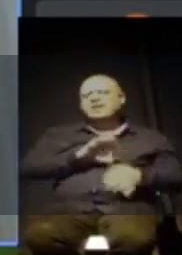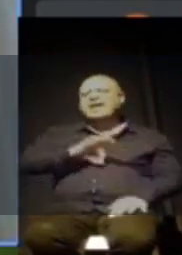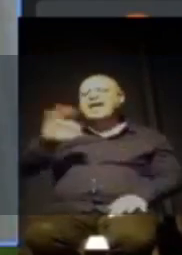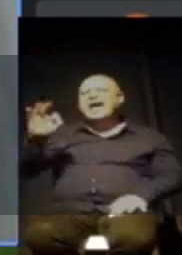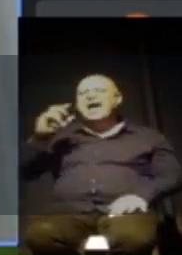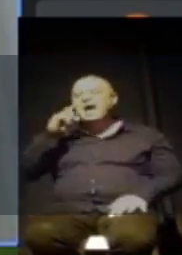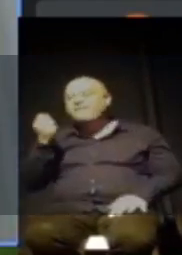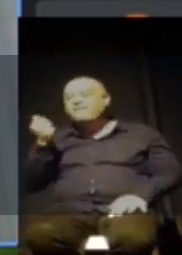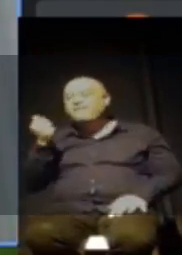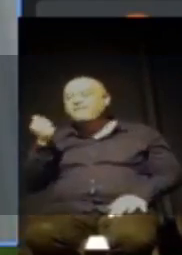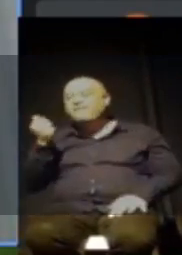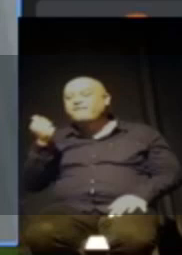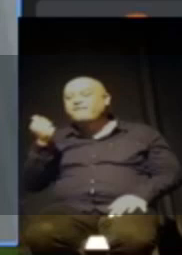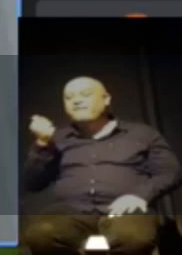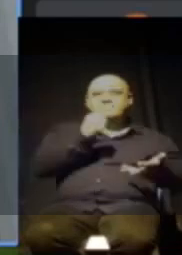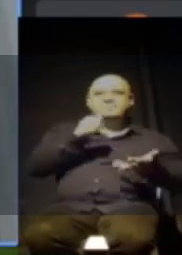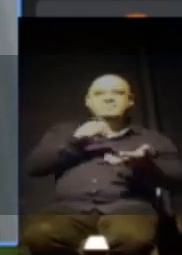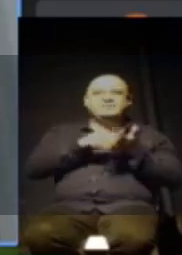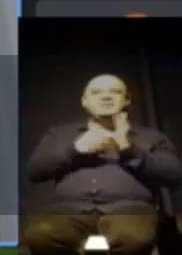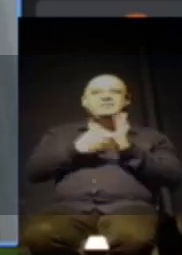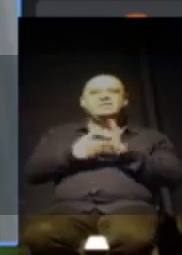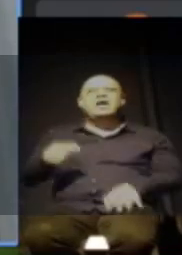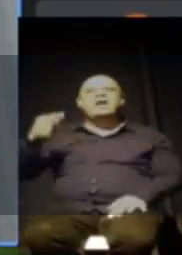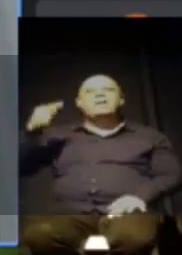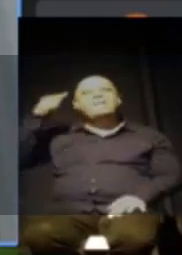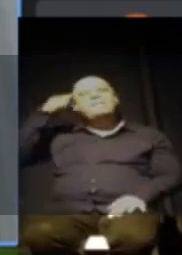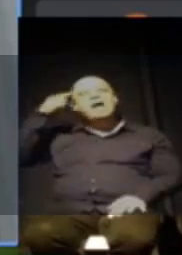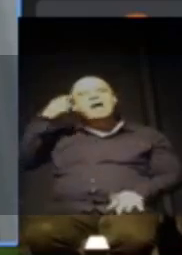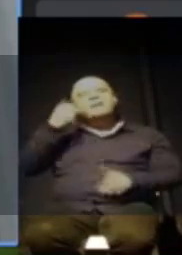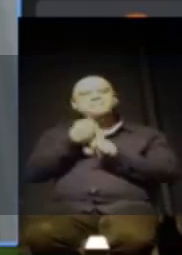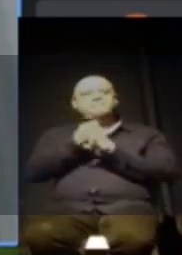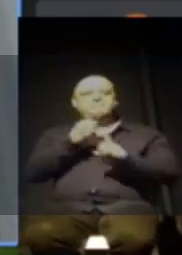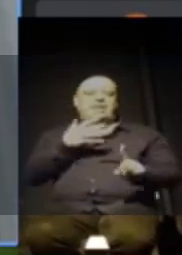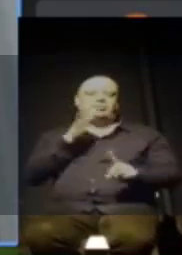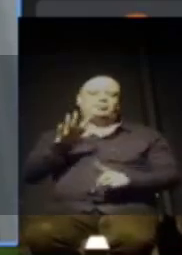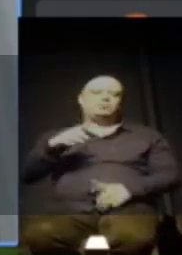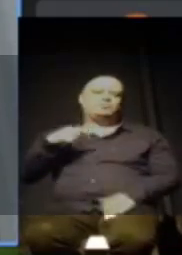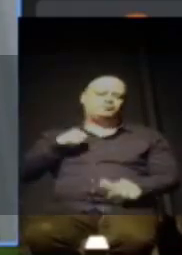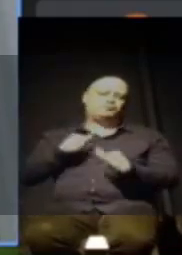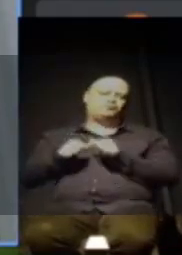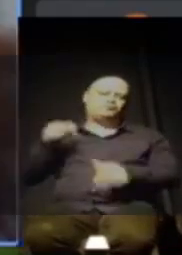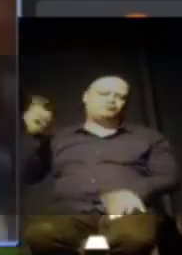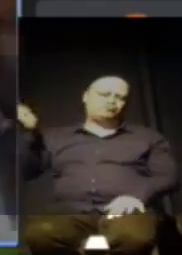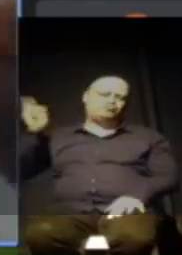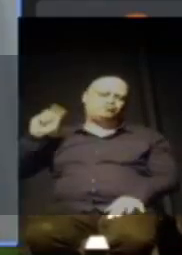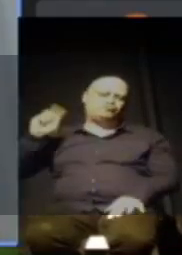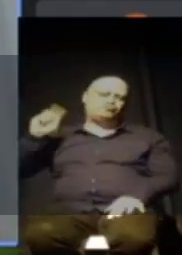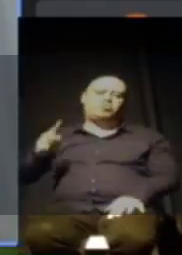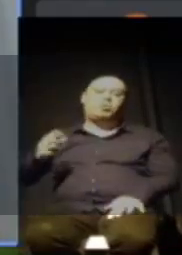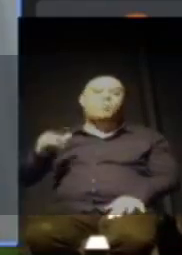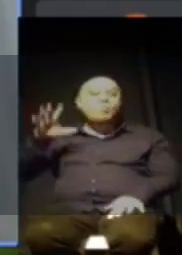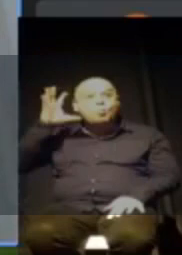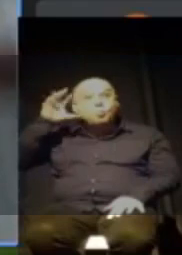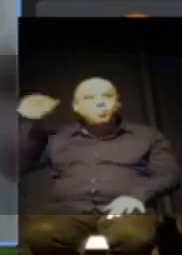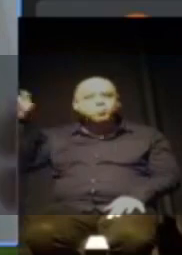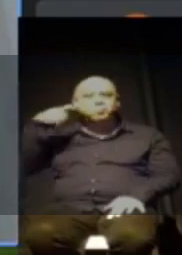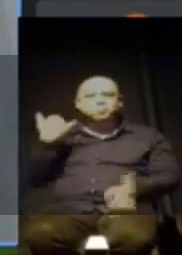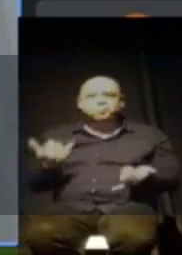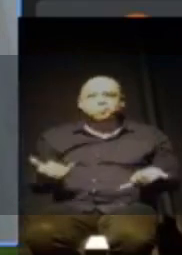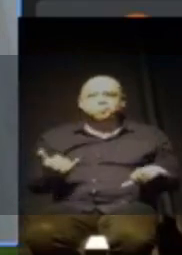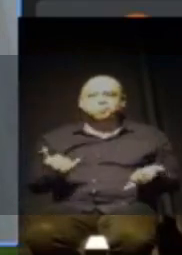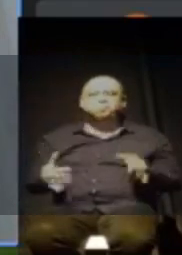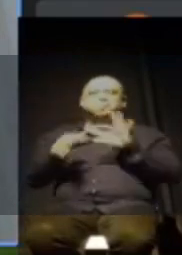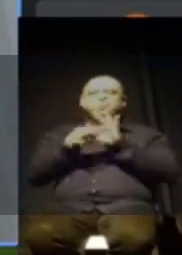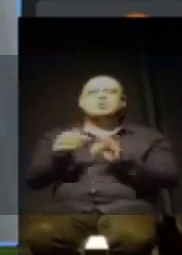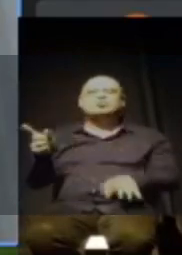financiera. ¿De qué está hablando? Él dice, pensar en los impactos durante siglos y su presencia actual, ¿no? No podemos seguir